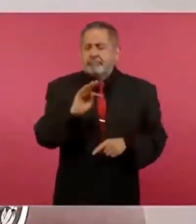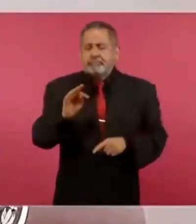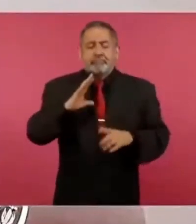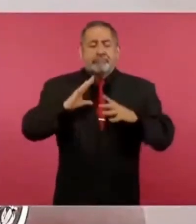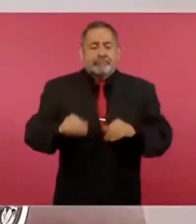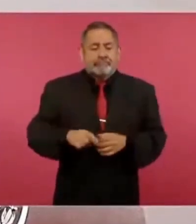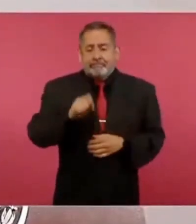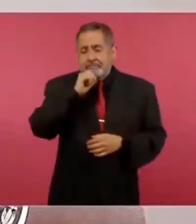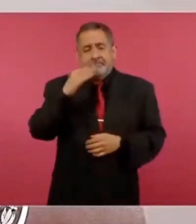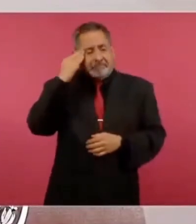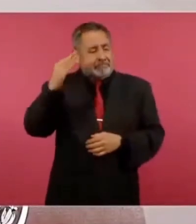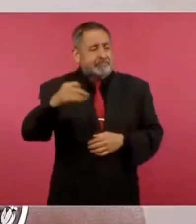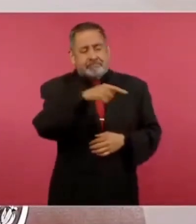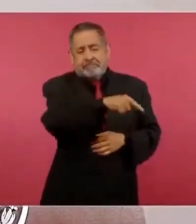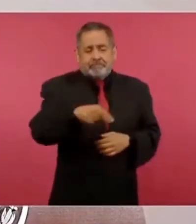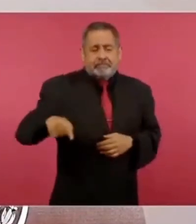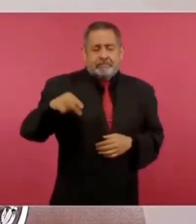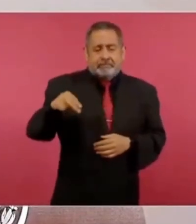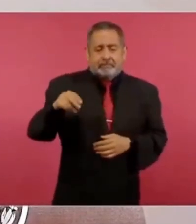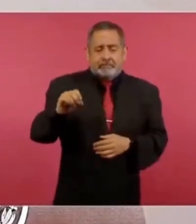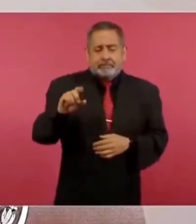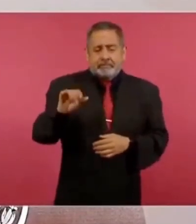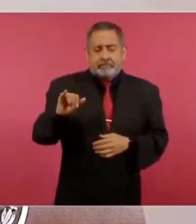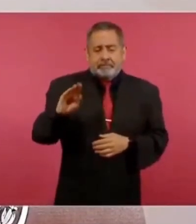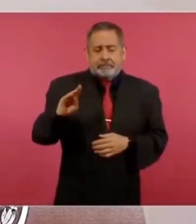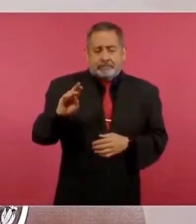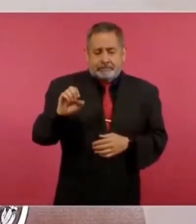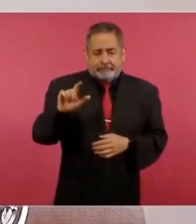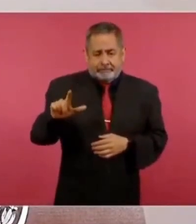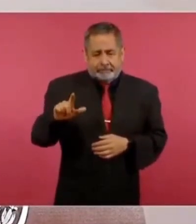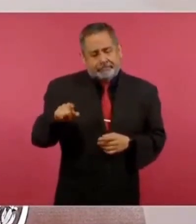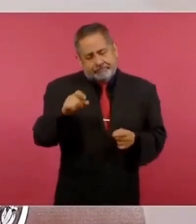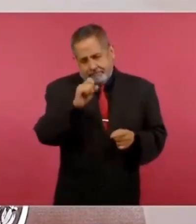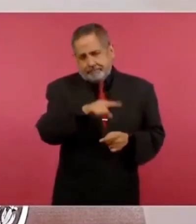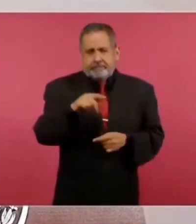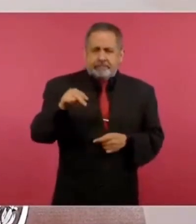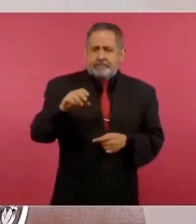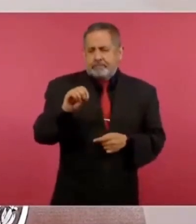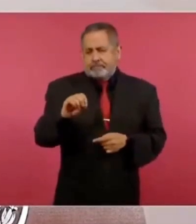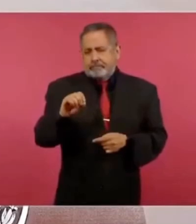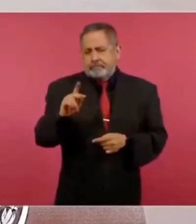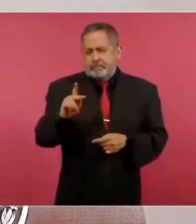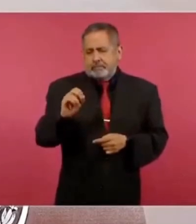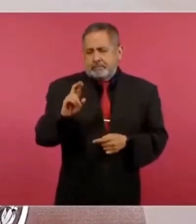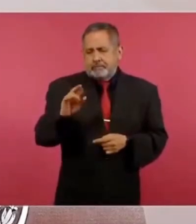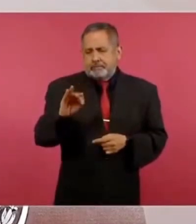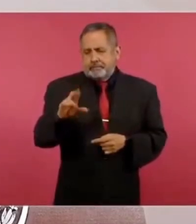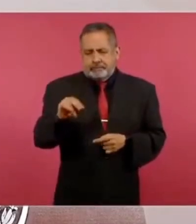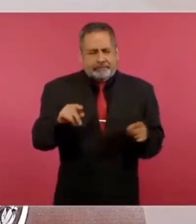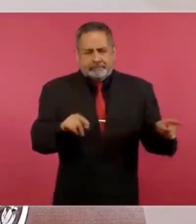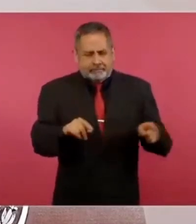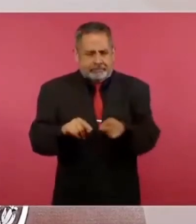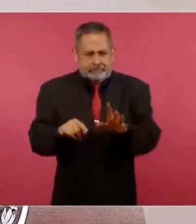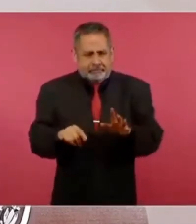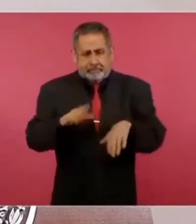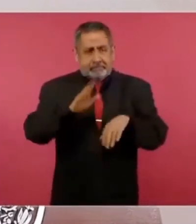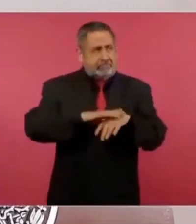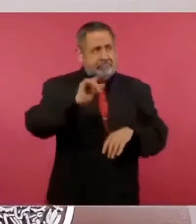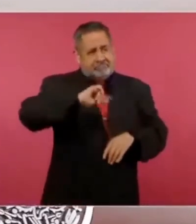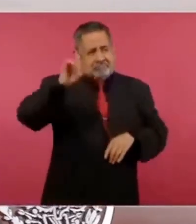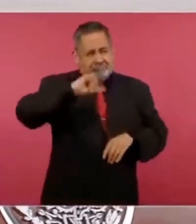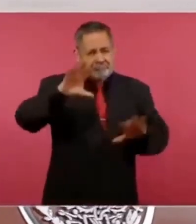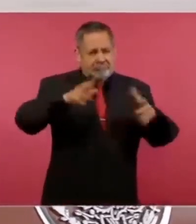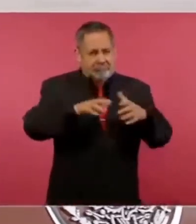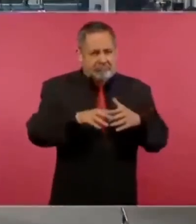Durante el periodo neoliberal o neoporfirista. Las bandas más famosas, no estoy hablando de las